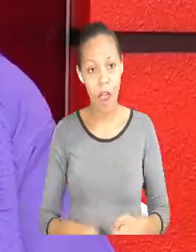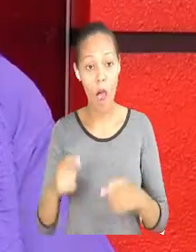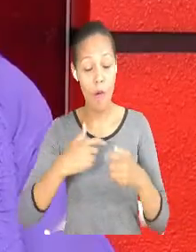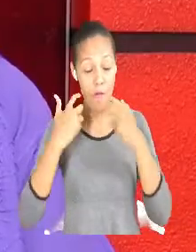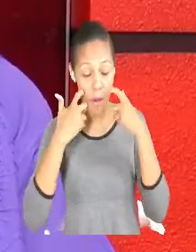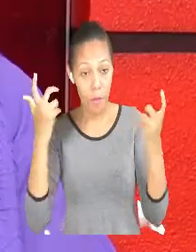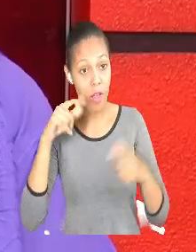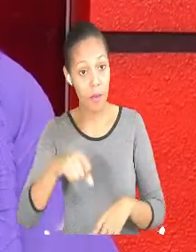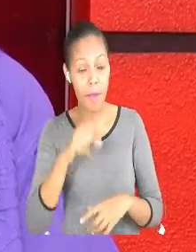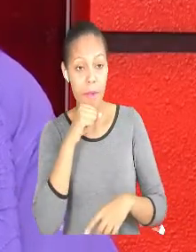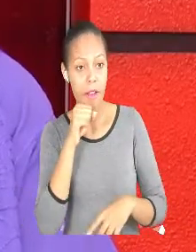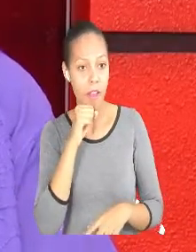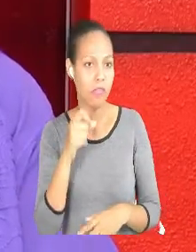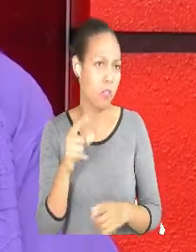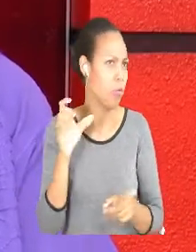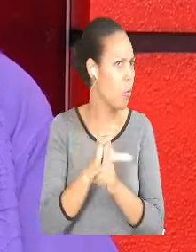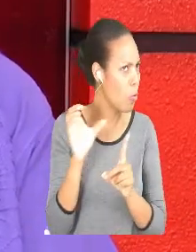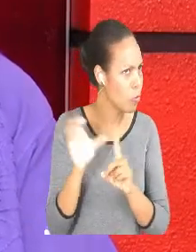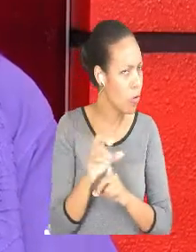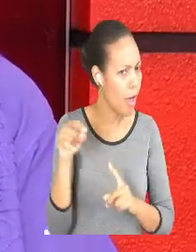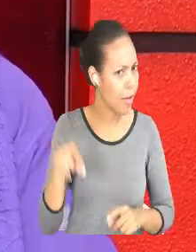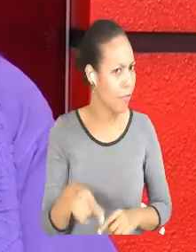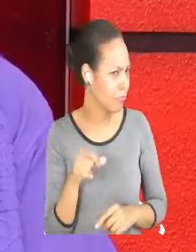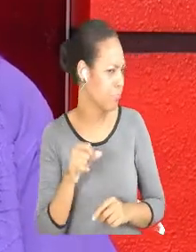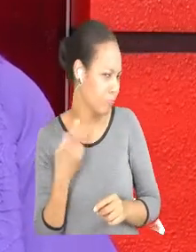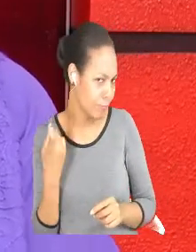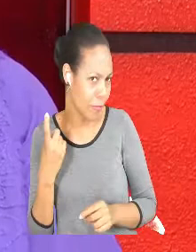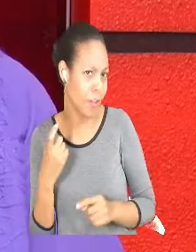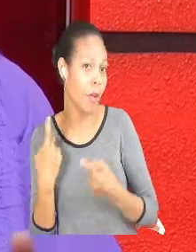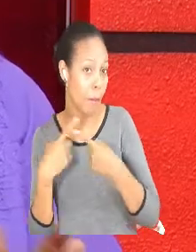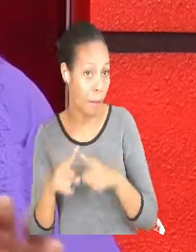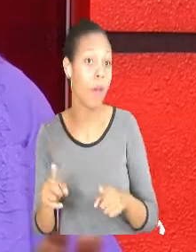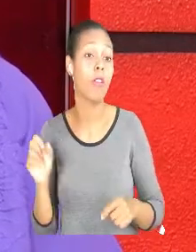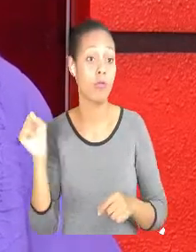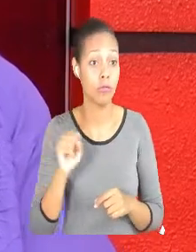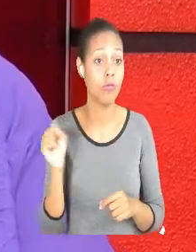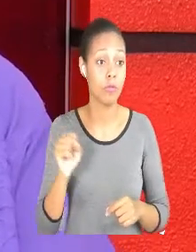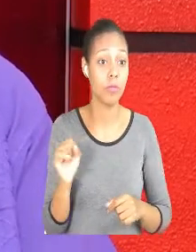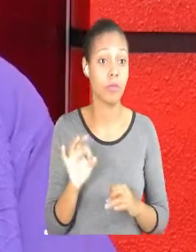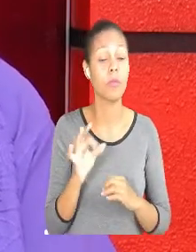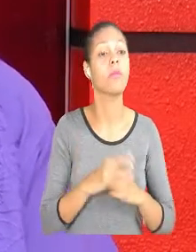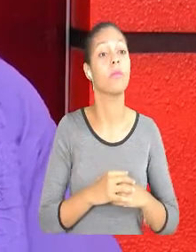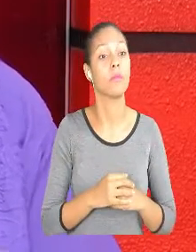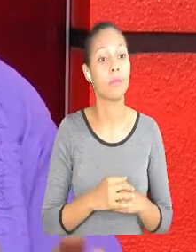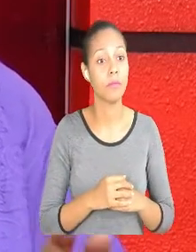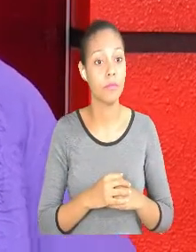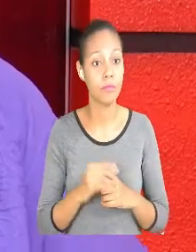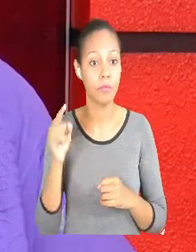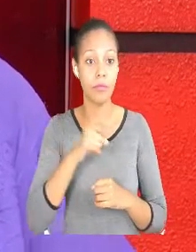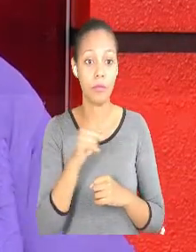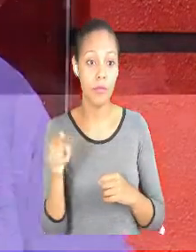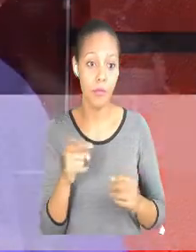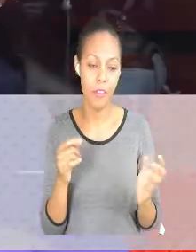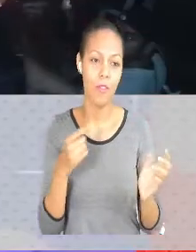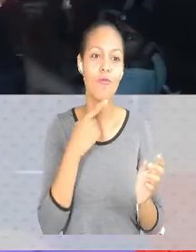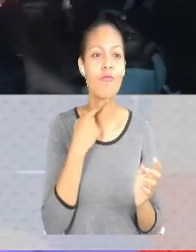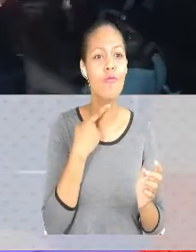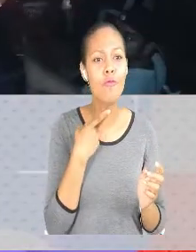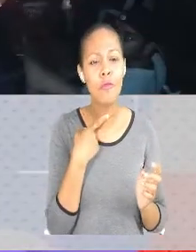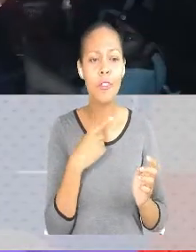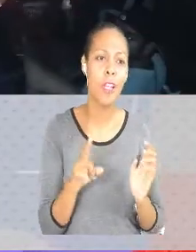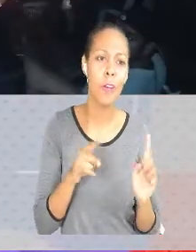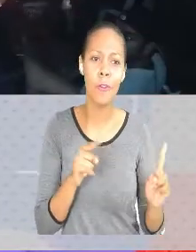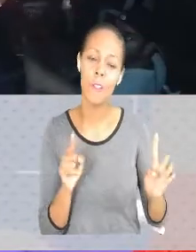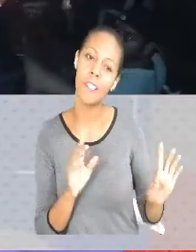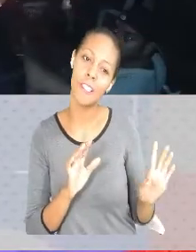es una cultura muy dada acá a la gente porque pues siempre existe todavía ciertas parámetros que como que no les permiten. La